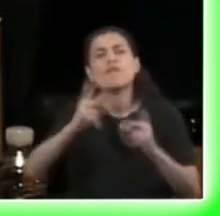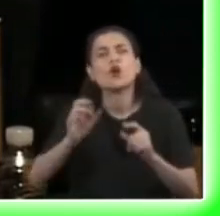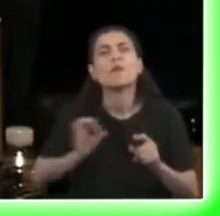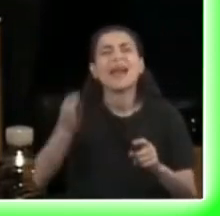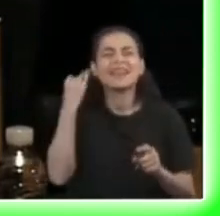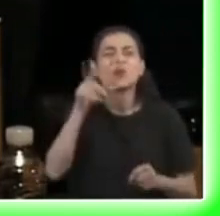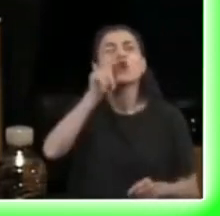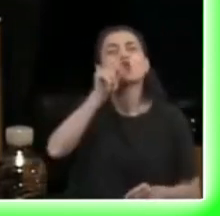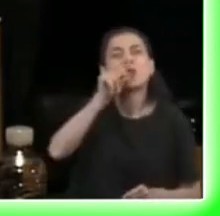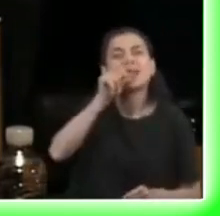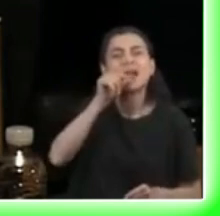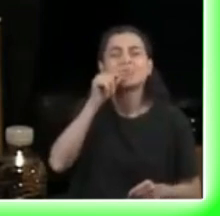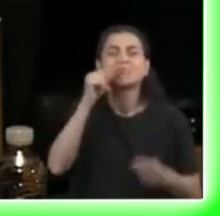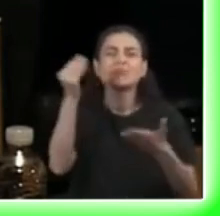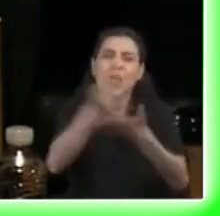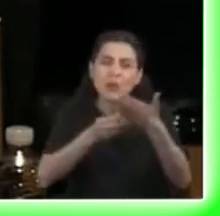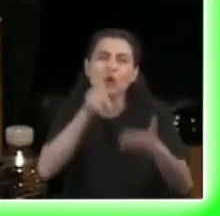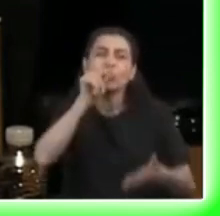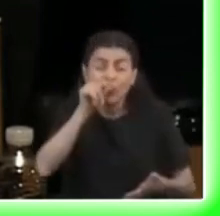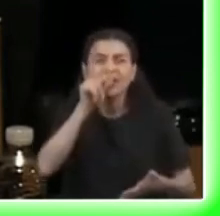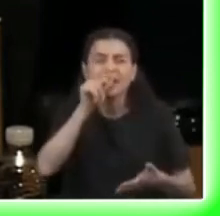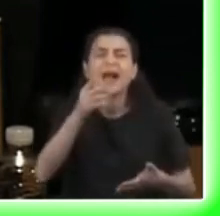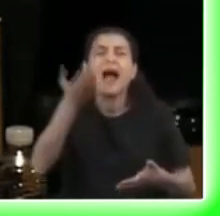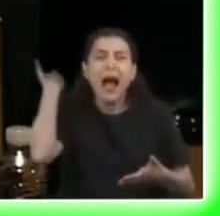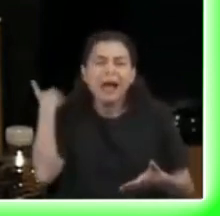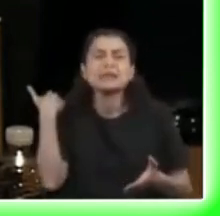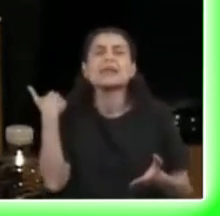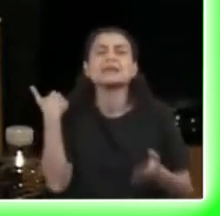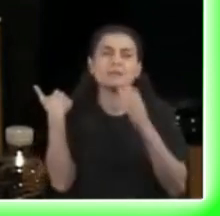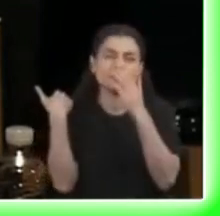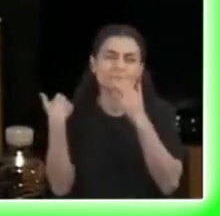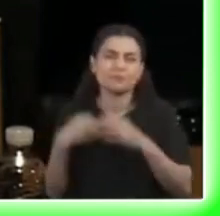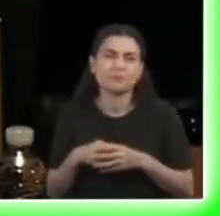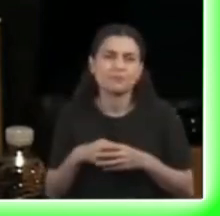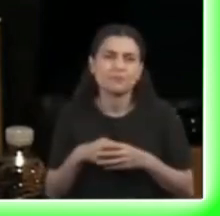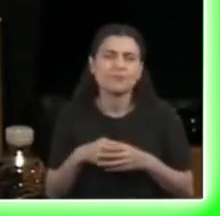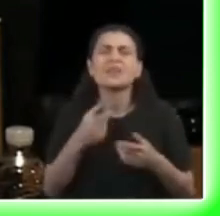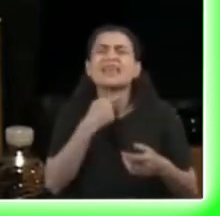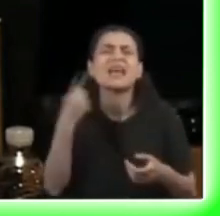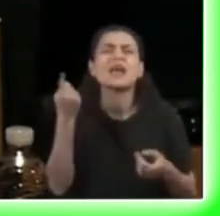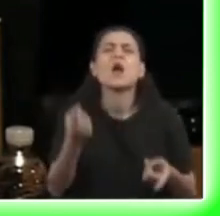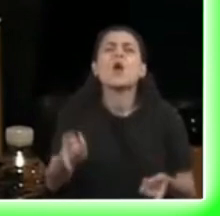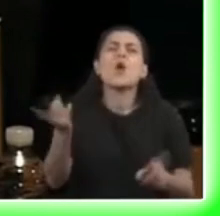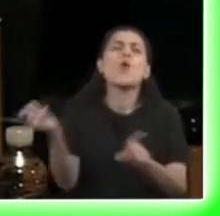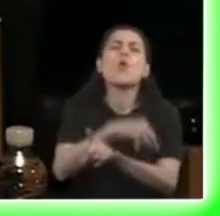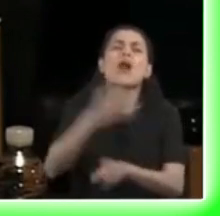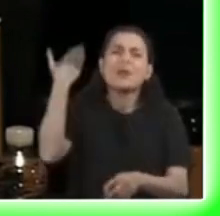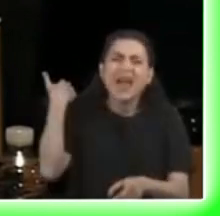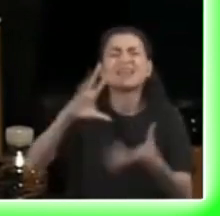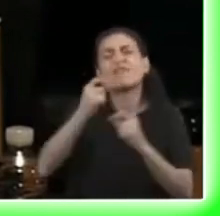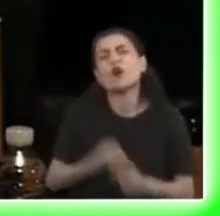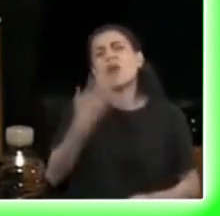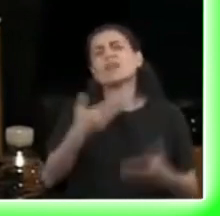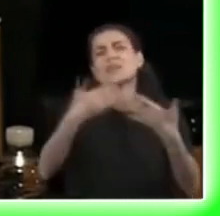la censura de los woke. Es decir, claman por el derecho a la libertad de